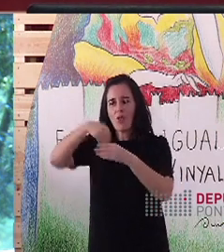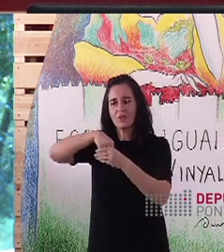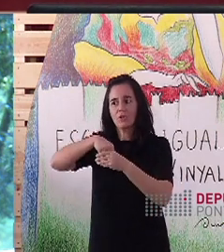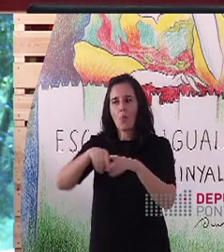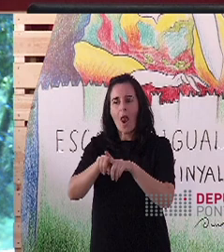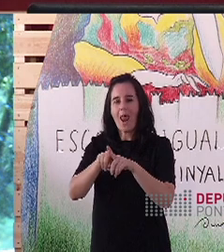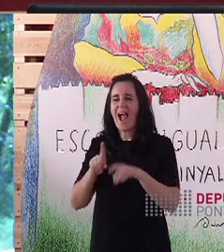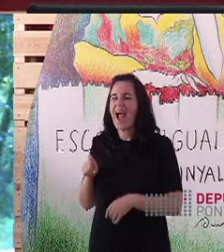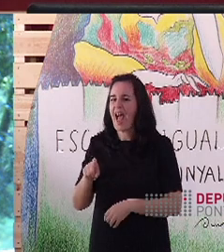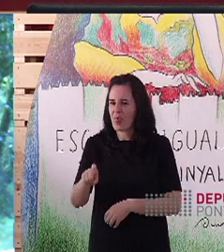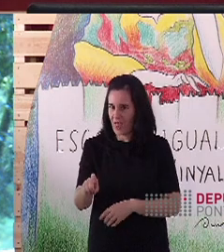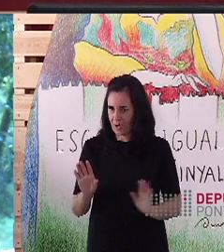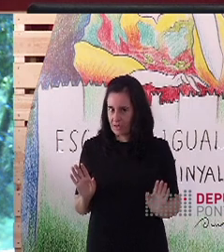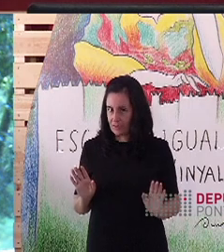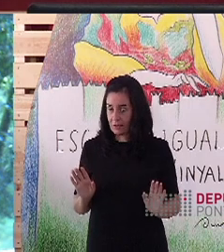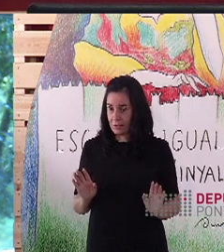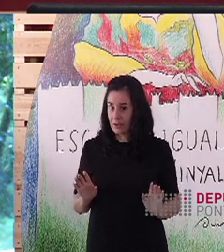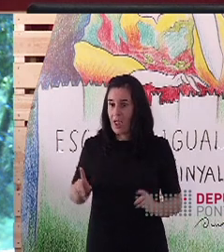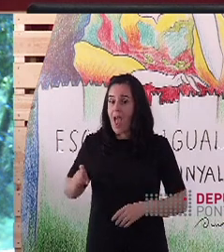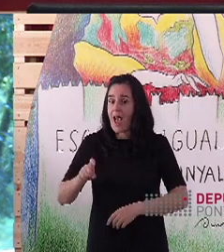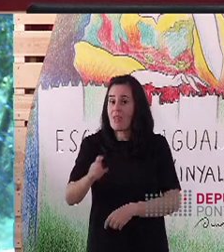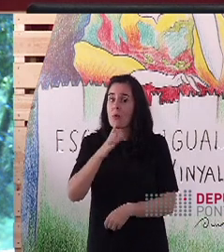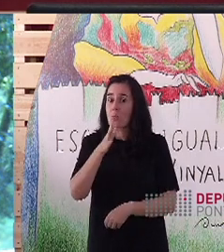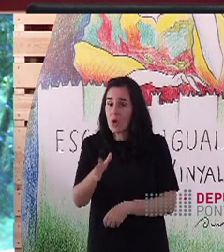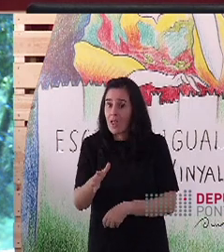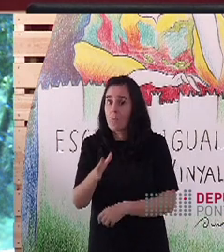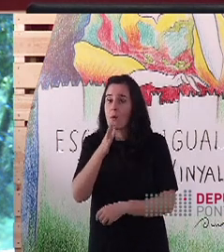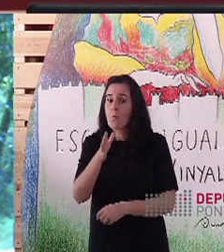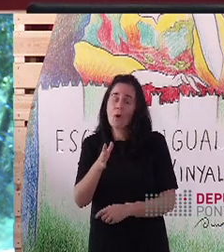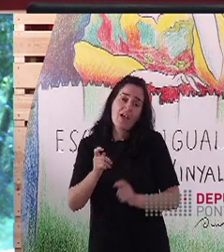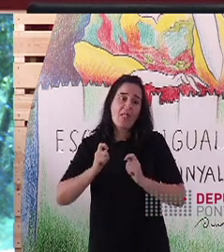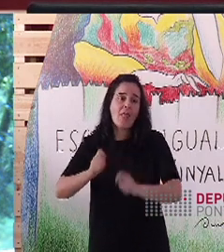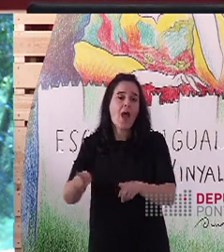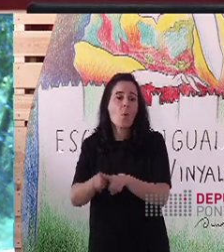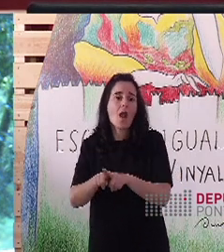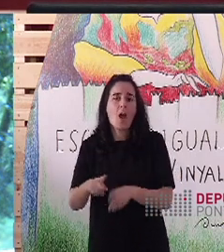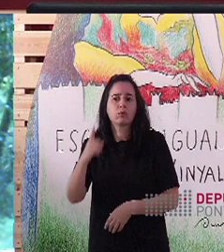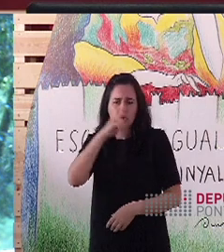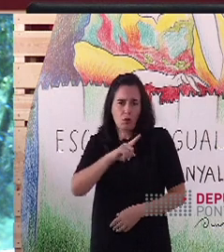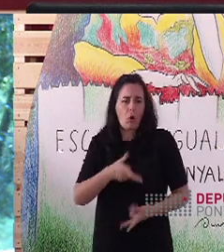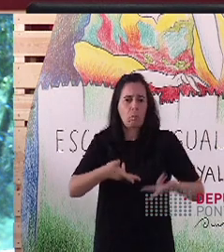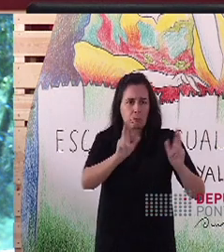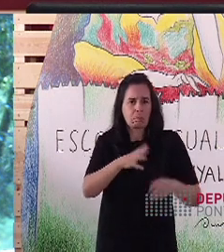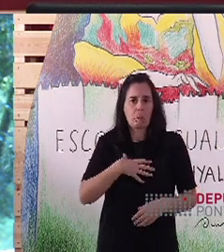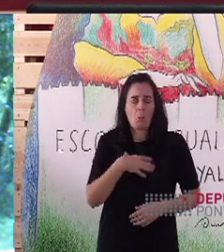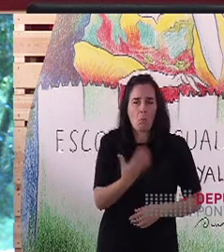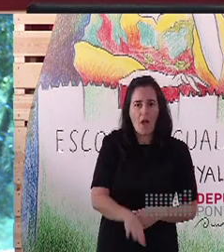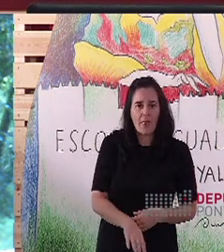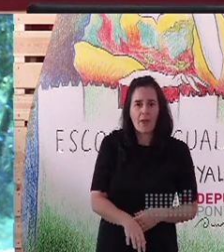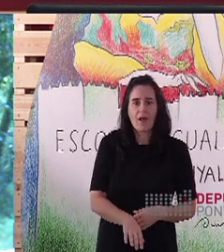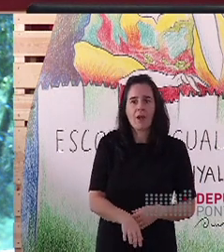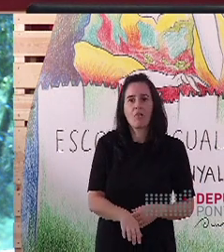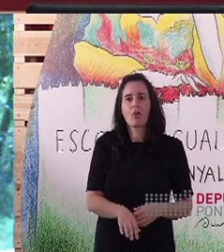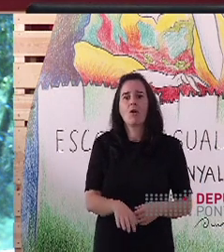sido un cáncer para el feminismo porque ha proporcionado argumentos de legitimación para la prostitución y otra cosa que a mí me parece que es